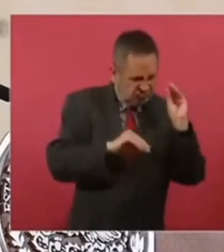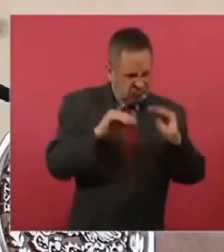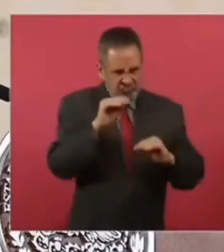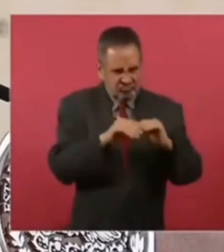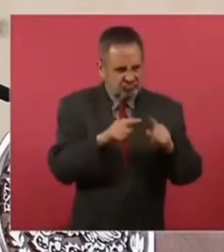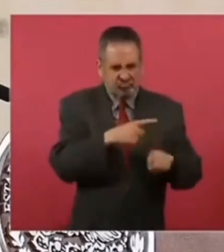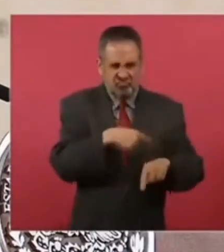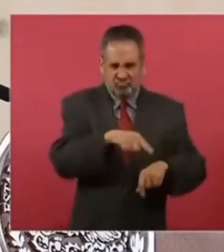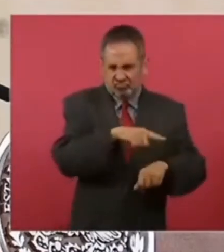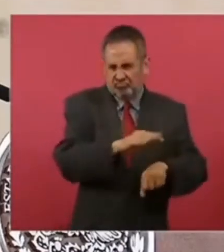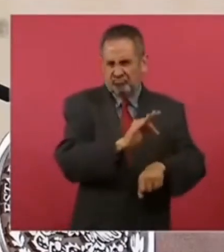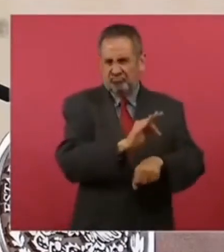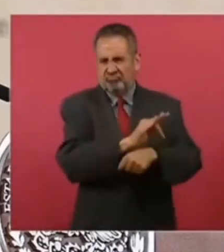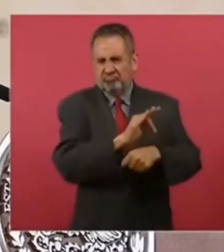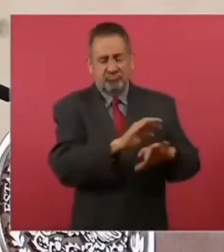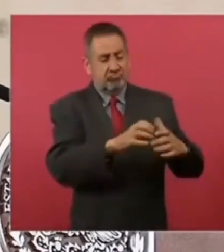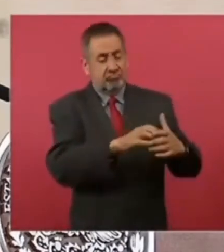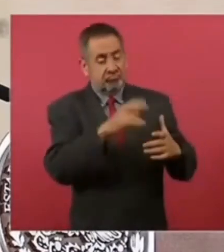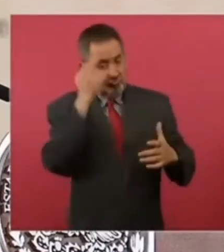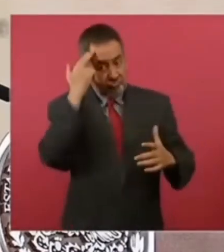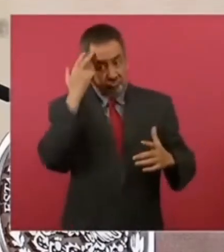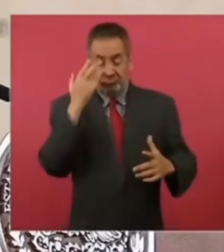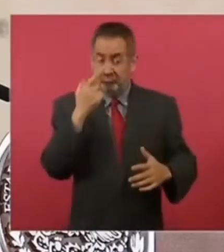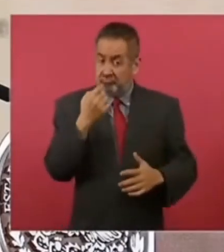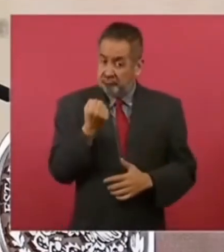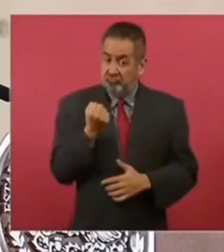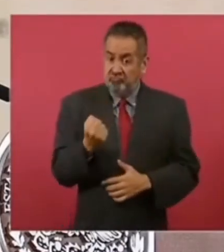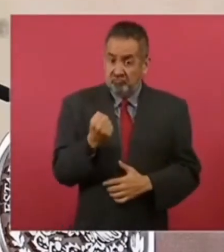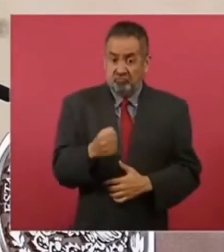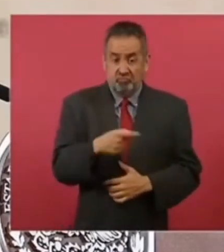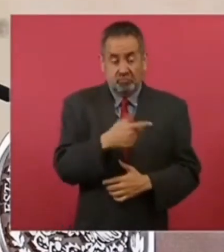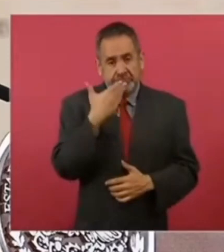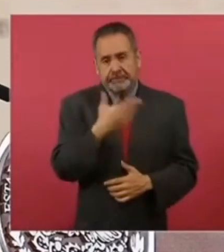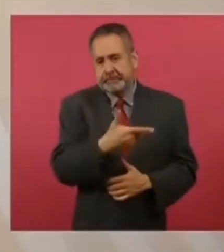que defendían al porfiriato,